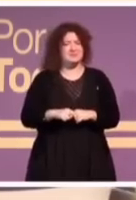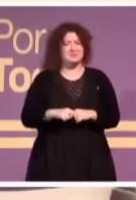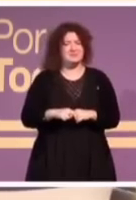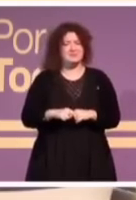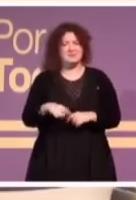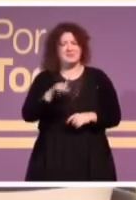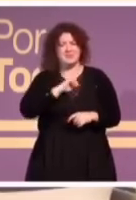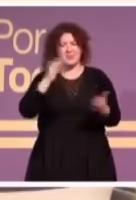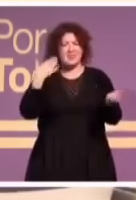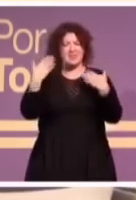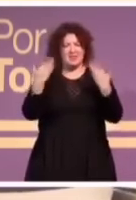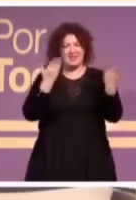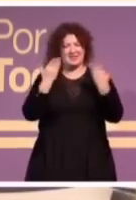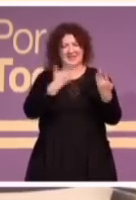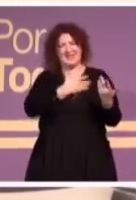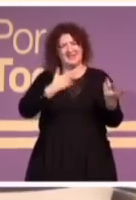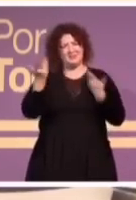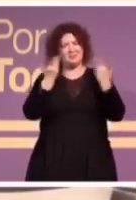decidamos no implicarnos,